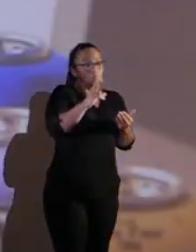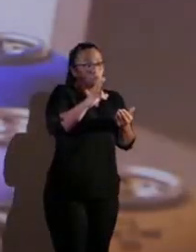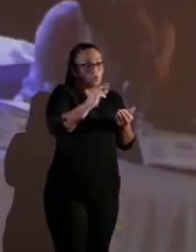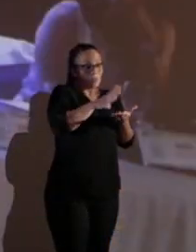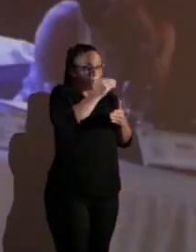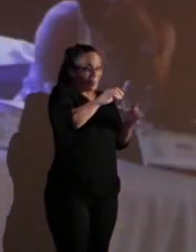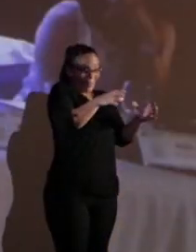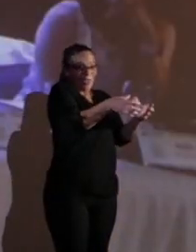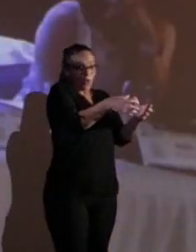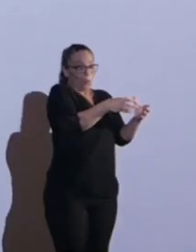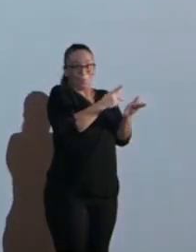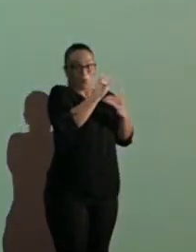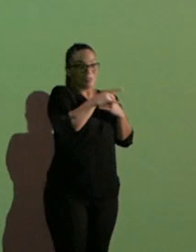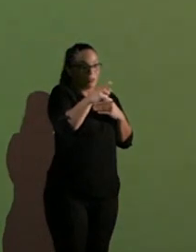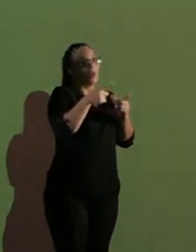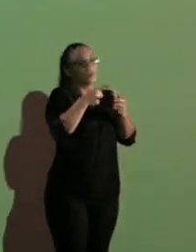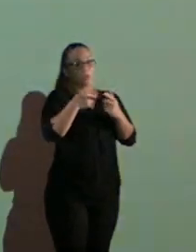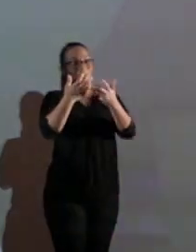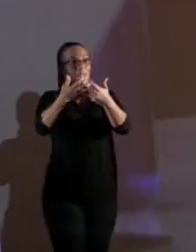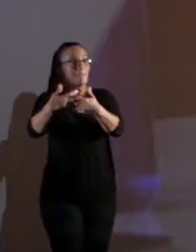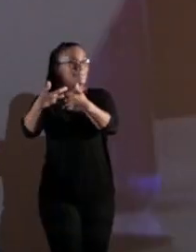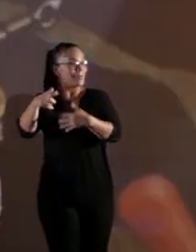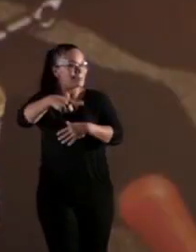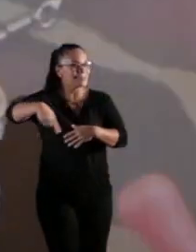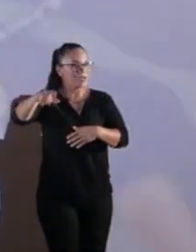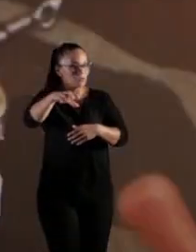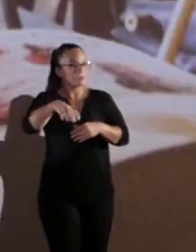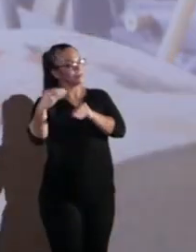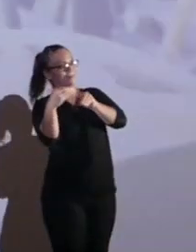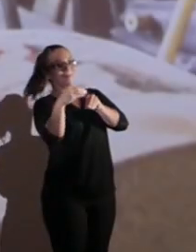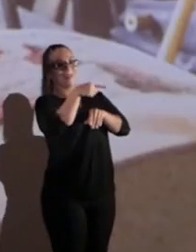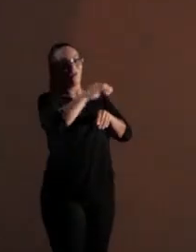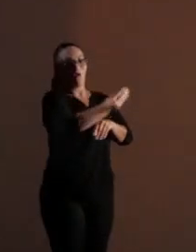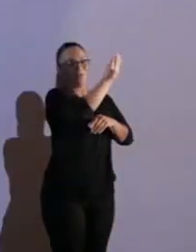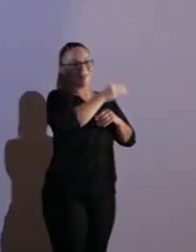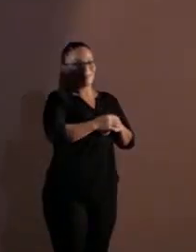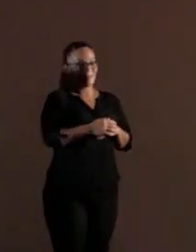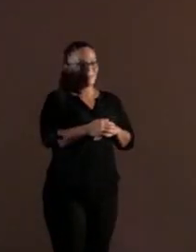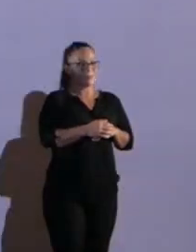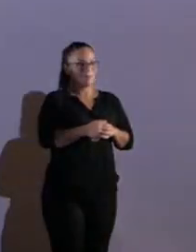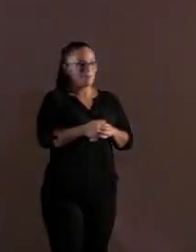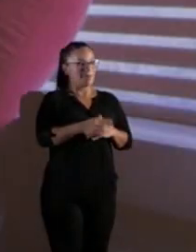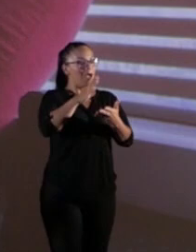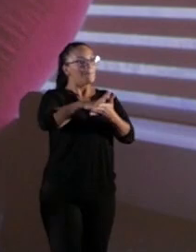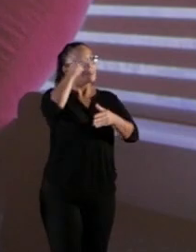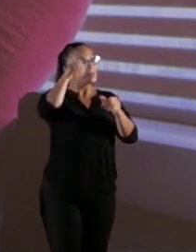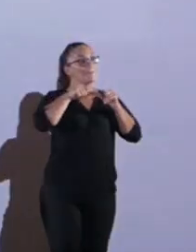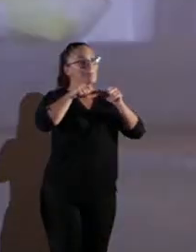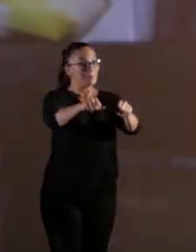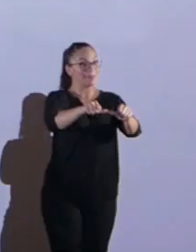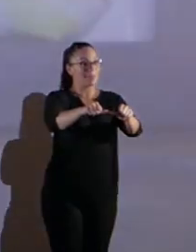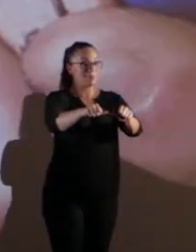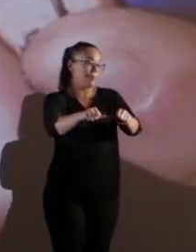se las enseñan los empresarios y las empresarias en sus sus vidas pero como el aprendizaje permanente dijimos